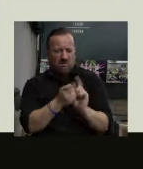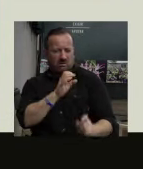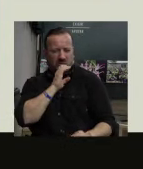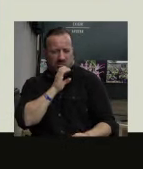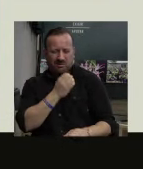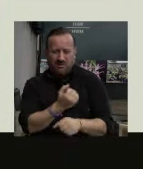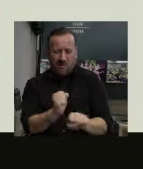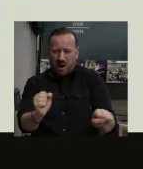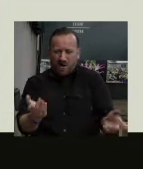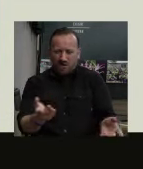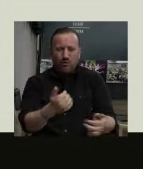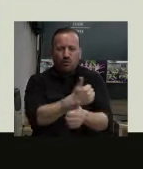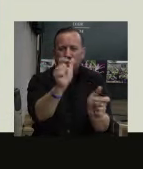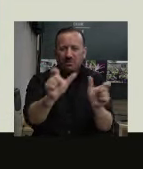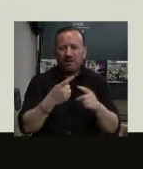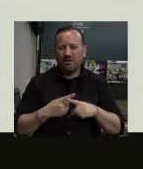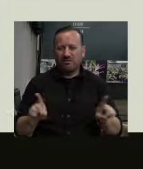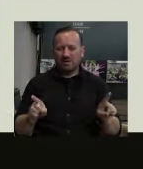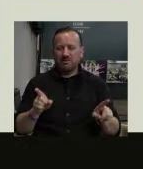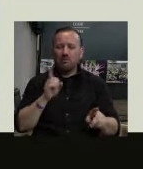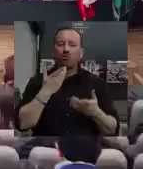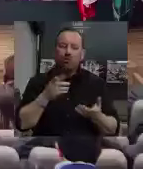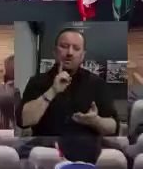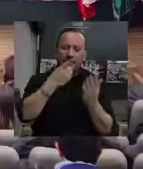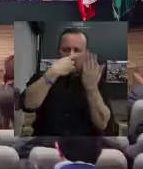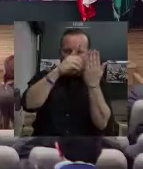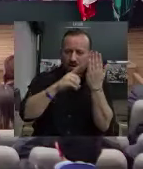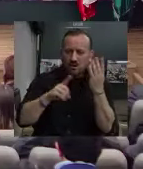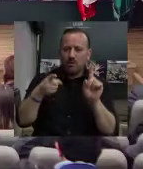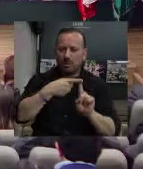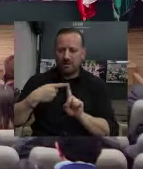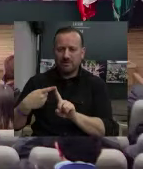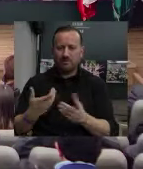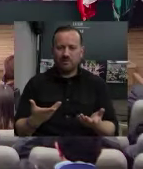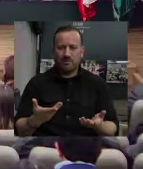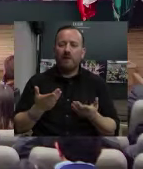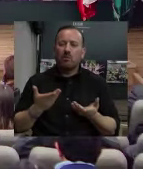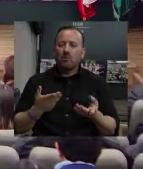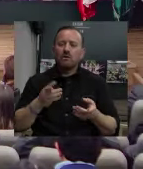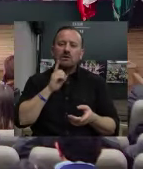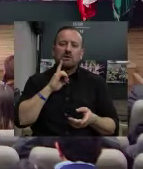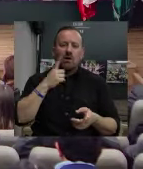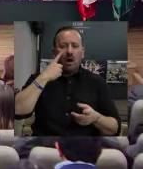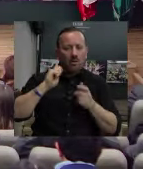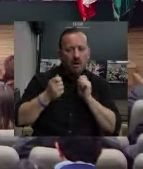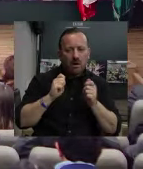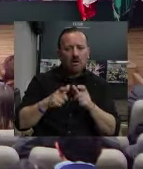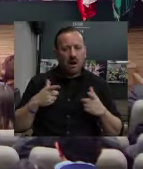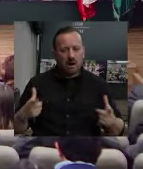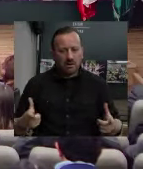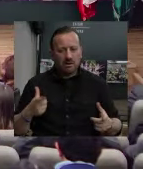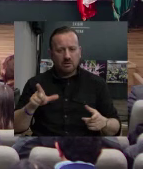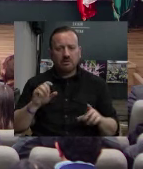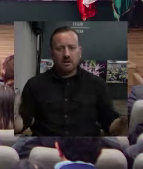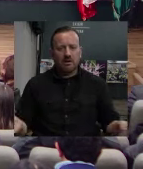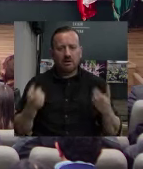arrogante Por eso tenemos diagnósticos participativos Por eso hay un riesgo grande en